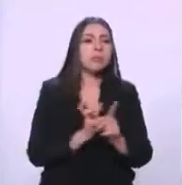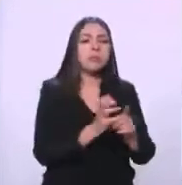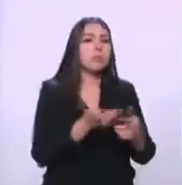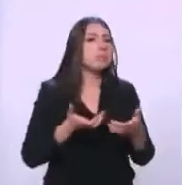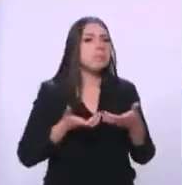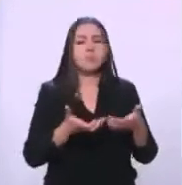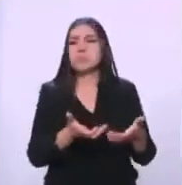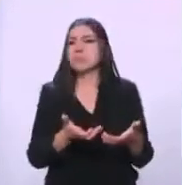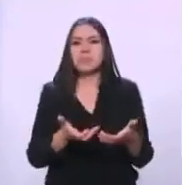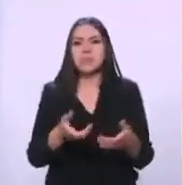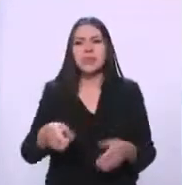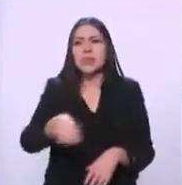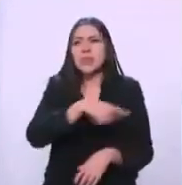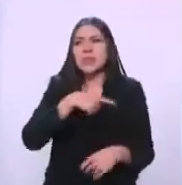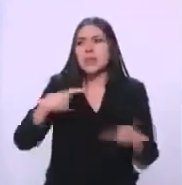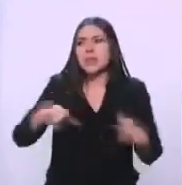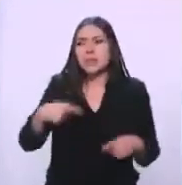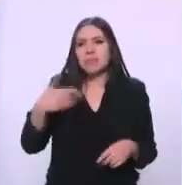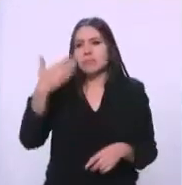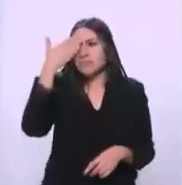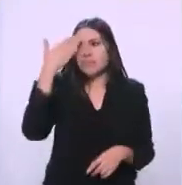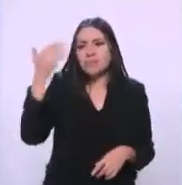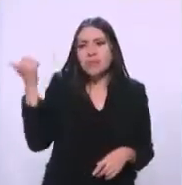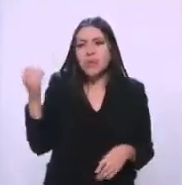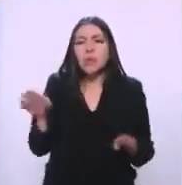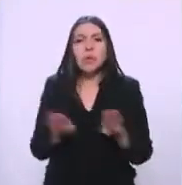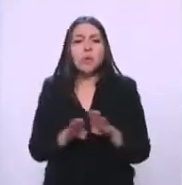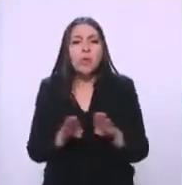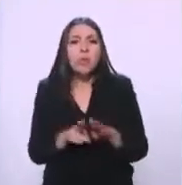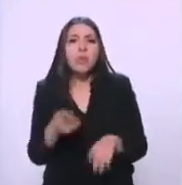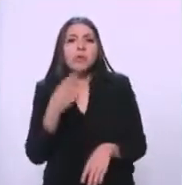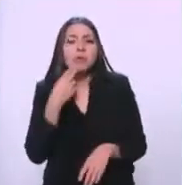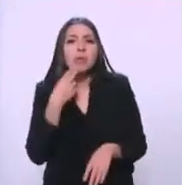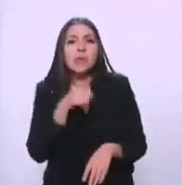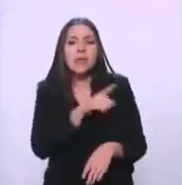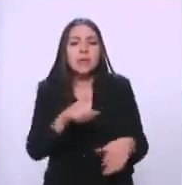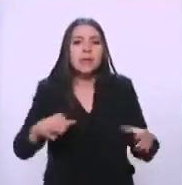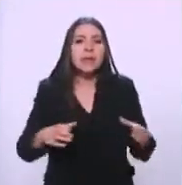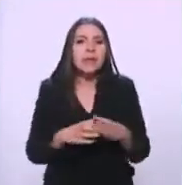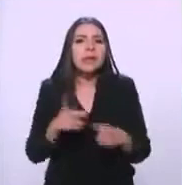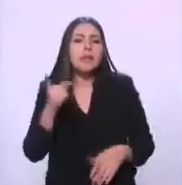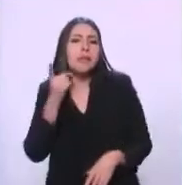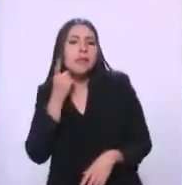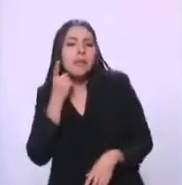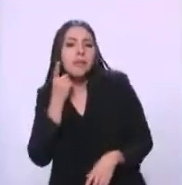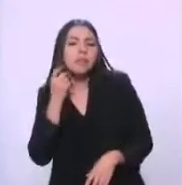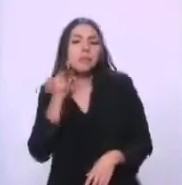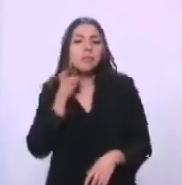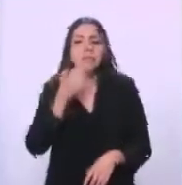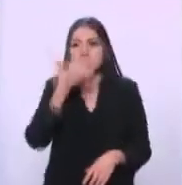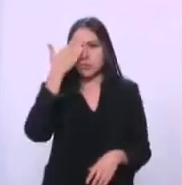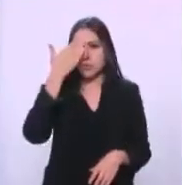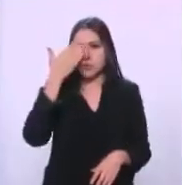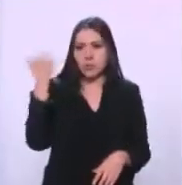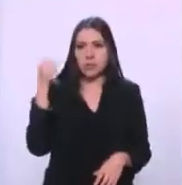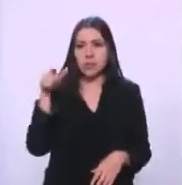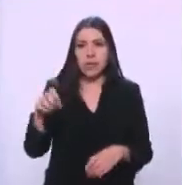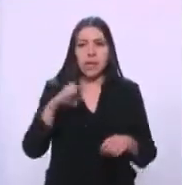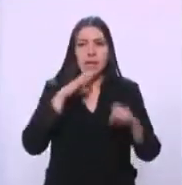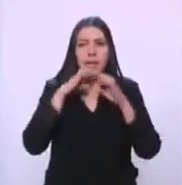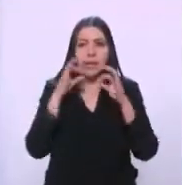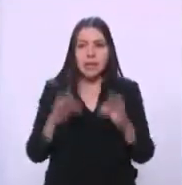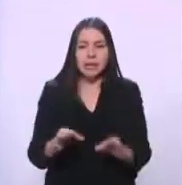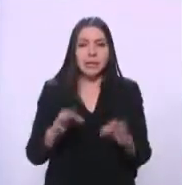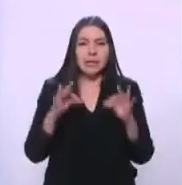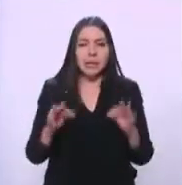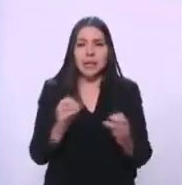gente no sabemos bien cómo funciona tampoco el sistema legislativo. Me parece que y ella lo menciona en entrevista así puntual,